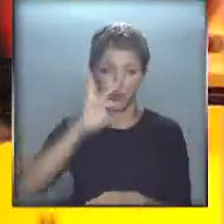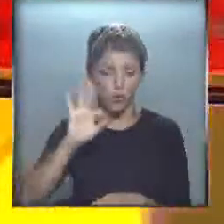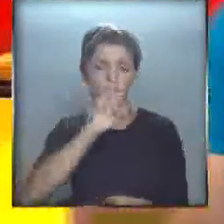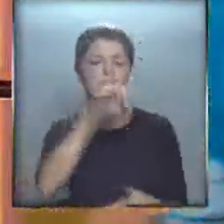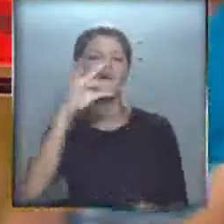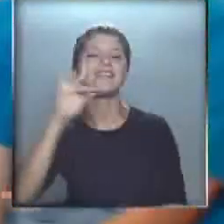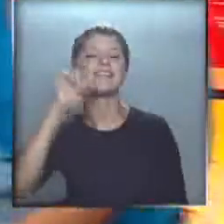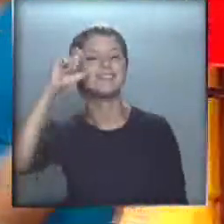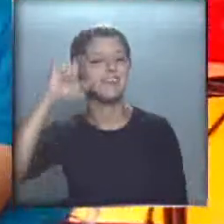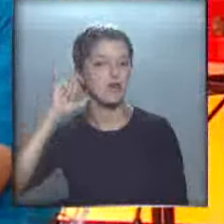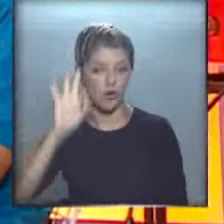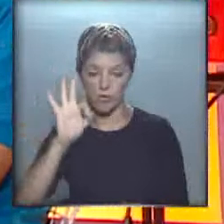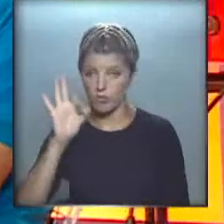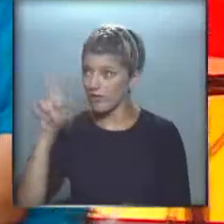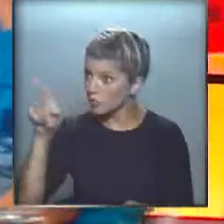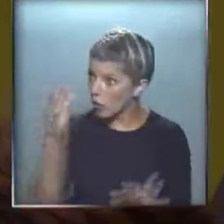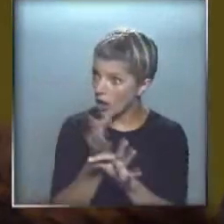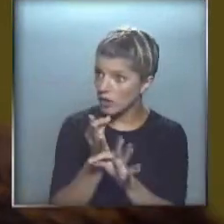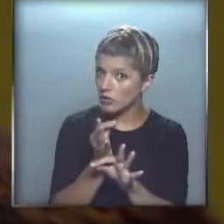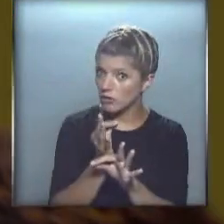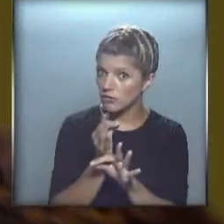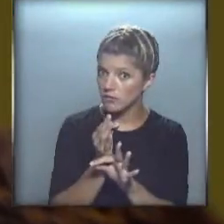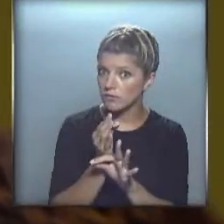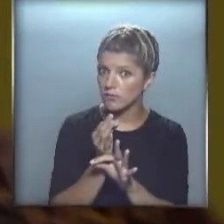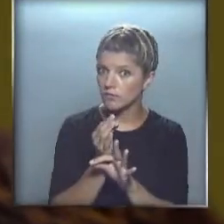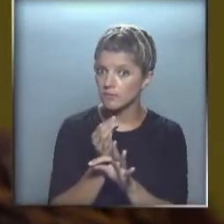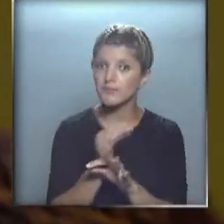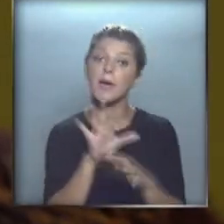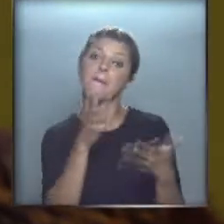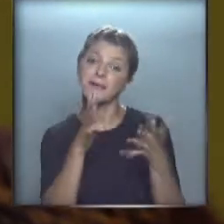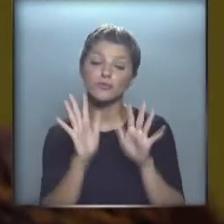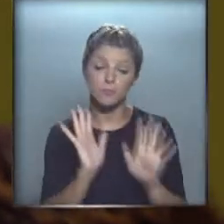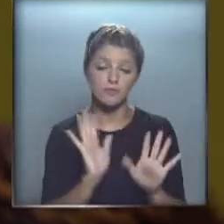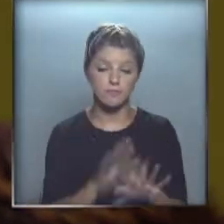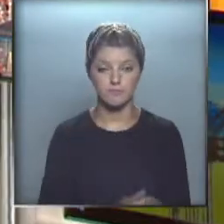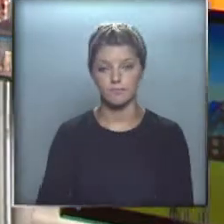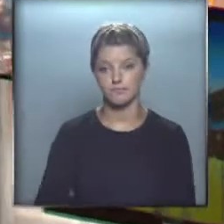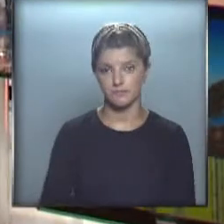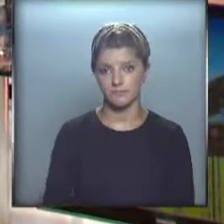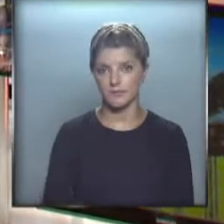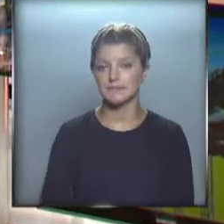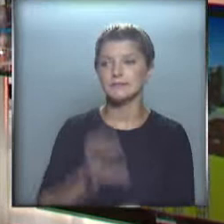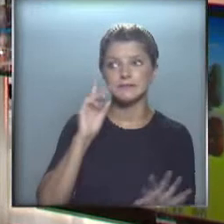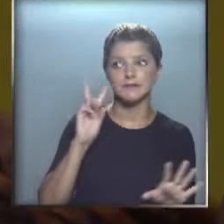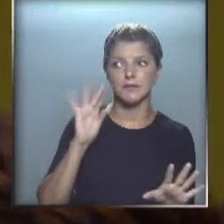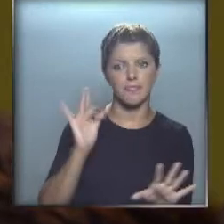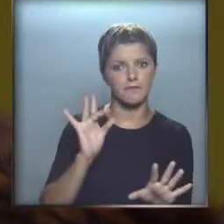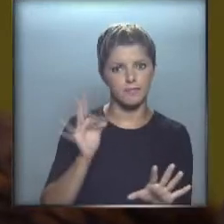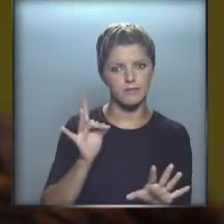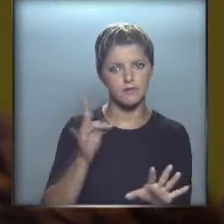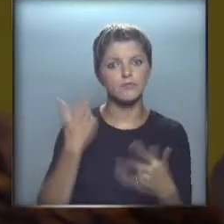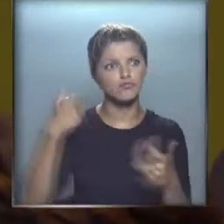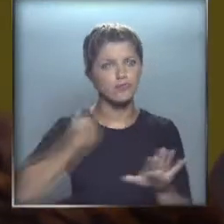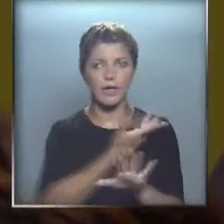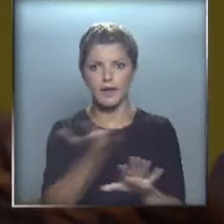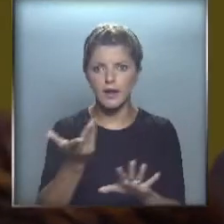que está pasando en tu cole? No. Hay más, está más o menos ahí. Ok, está complicado. La mayoría es algo